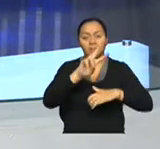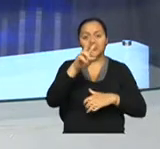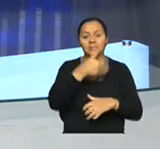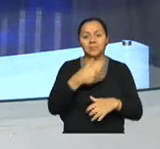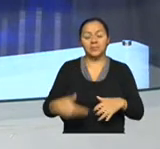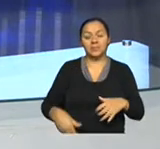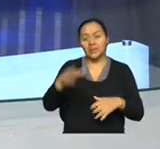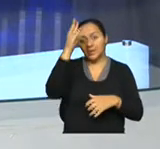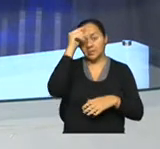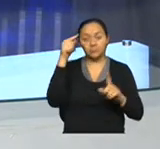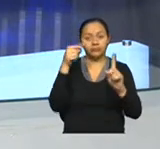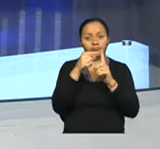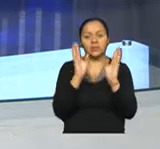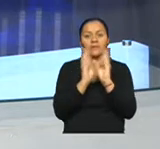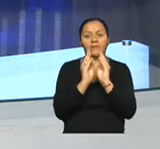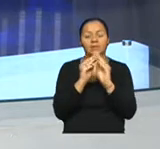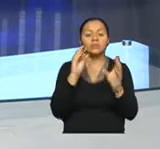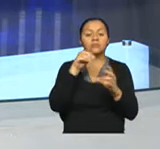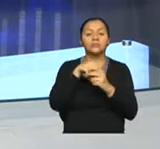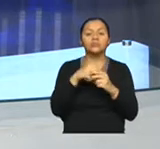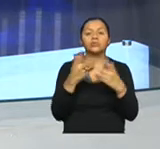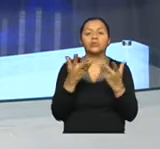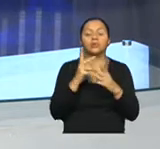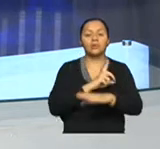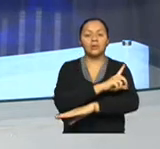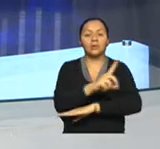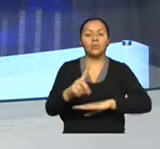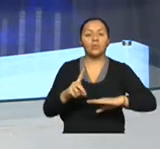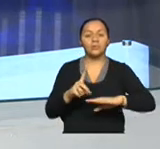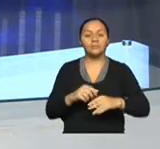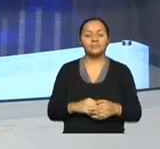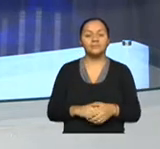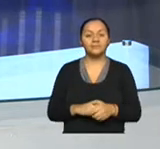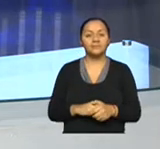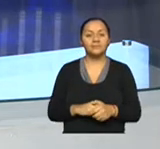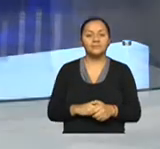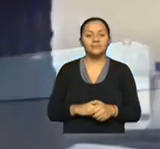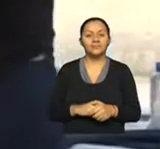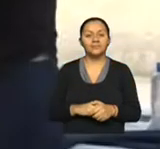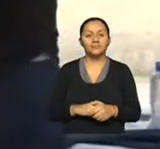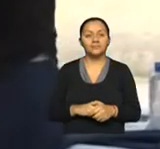Glass, lideró este evento que se llevó a cabo en Daule, provincia del Guayas.